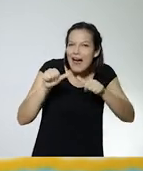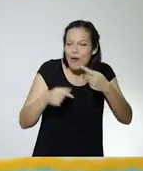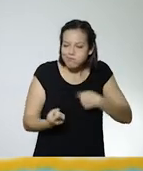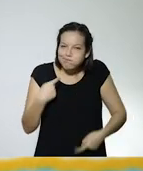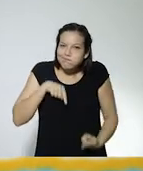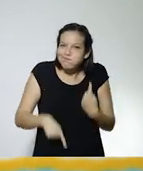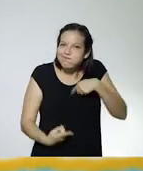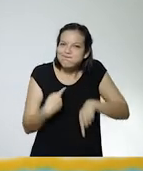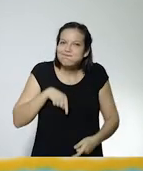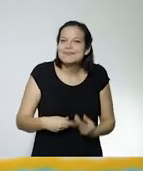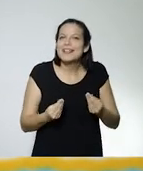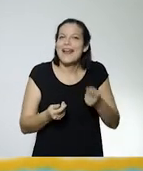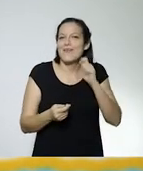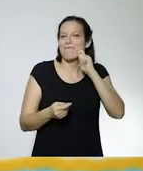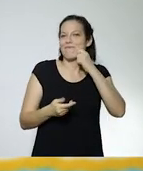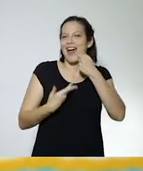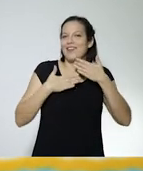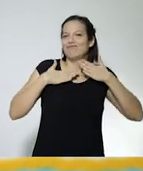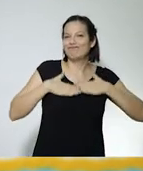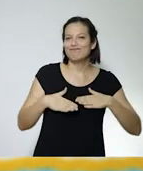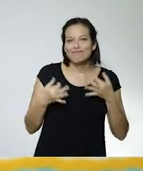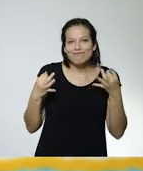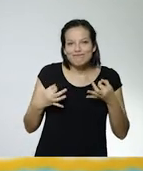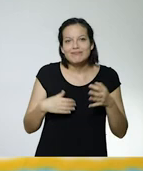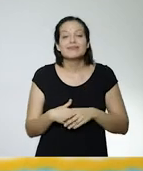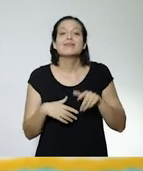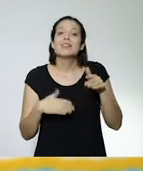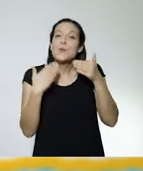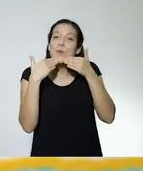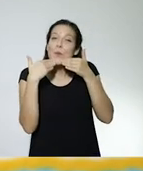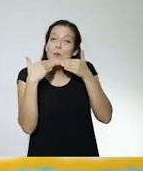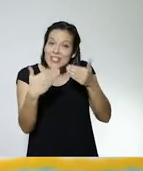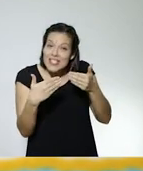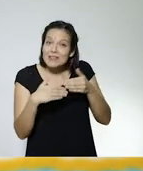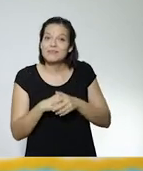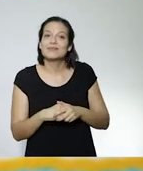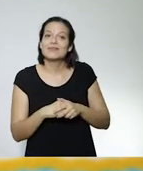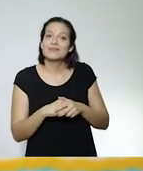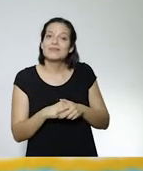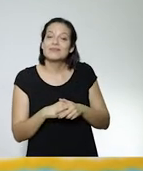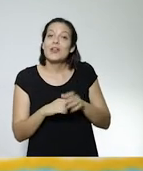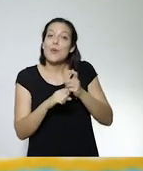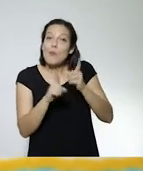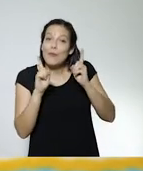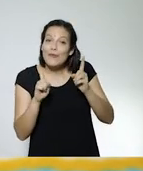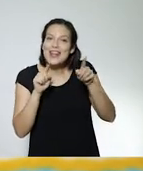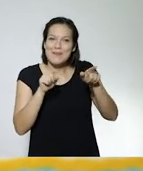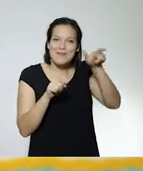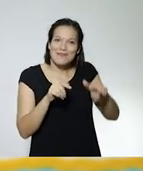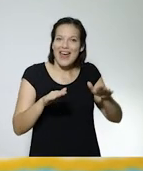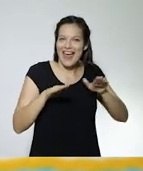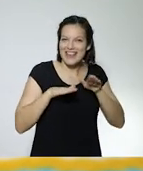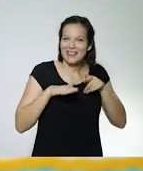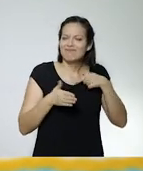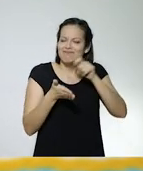producen sensación de placer. Así que desde ya muchísimas gracias a los profes y al atleta, que me lo anoté acá,